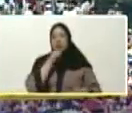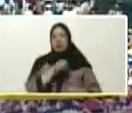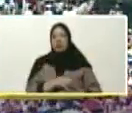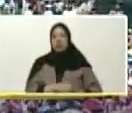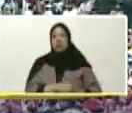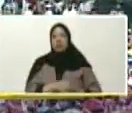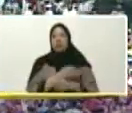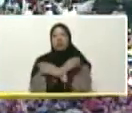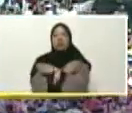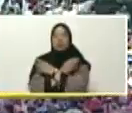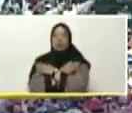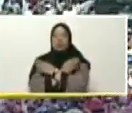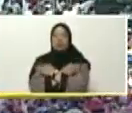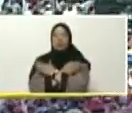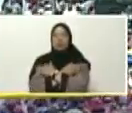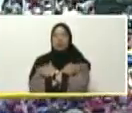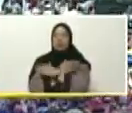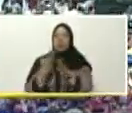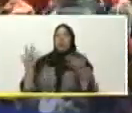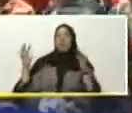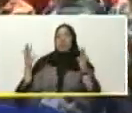Los felicito.